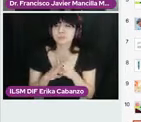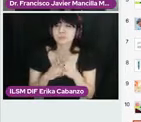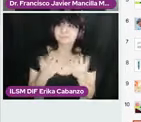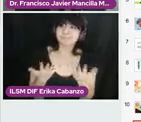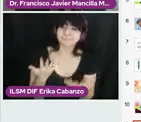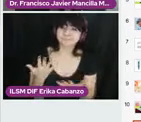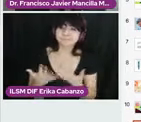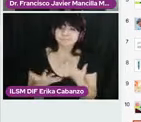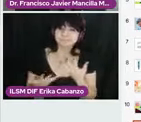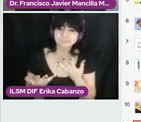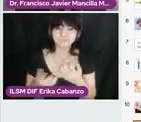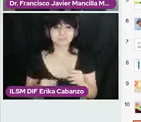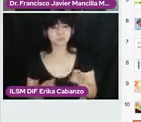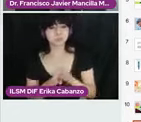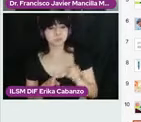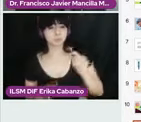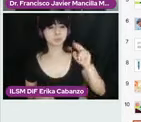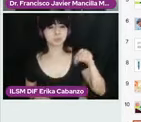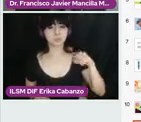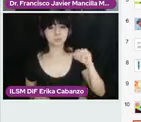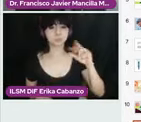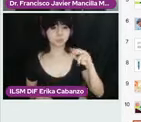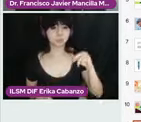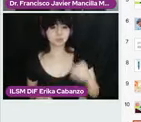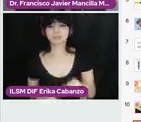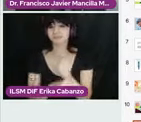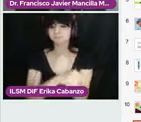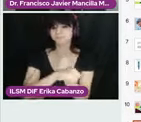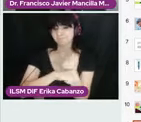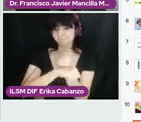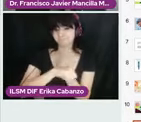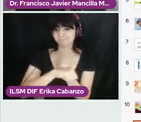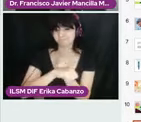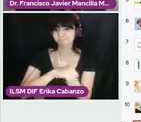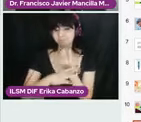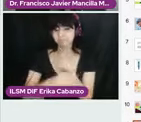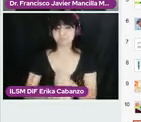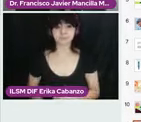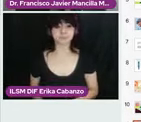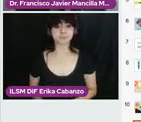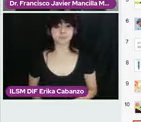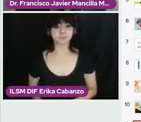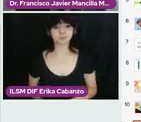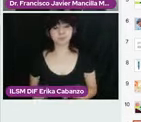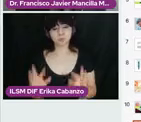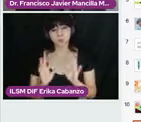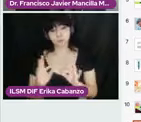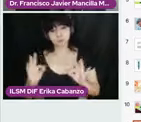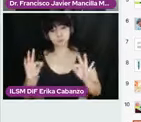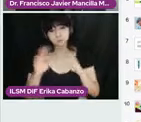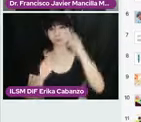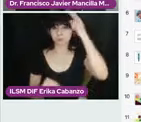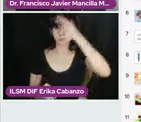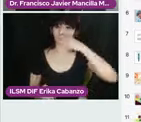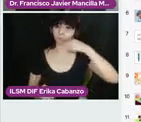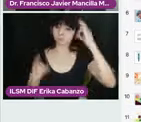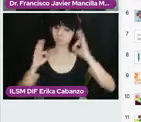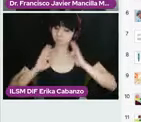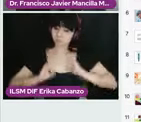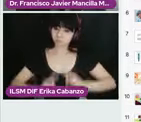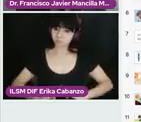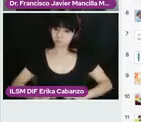como un tumor sanguíneo, ¿sí? Y que lo vemos en los cuadrantes. Por eso es muy importante la exploración física.